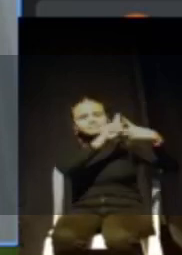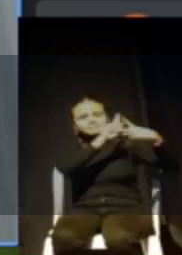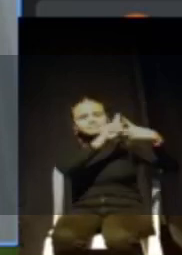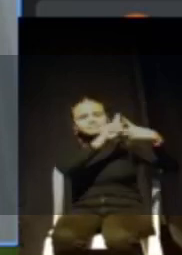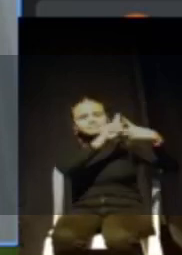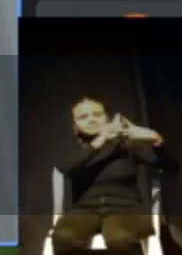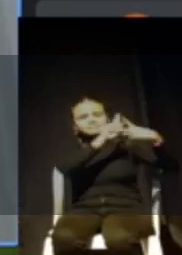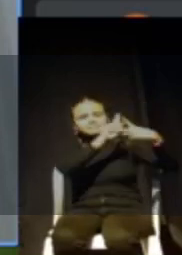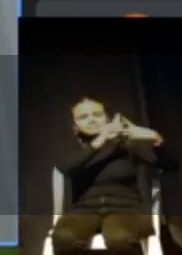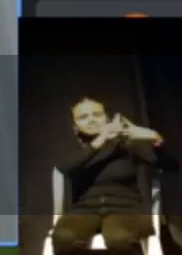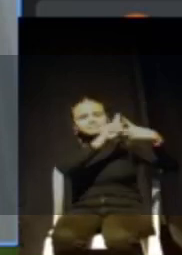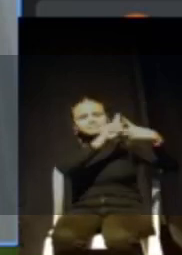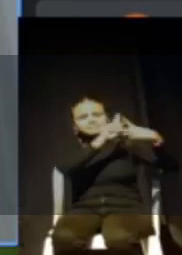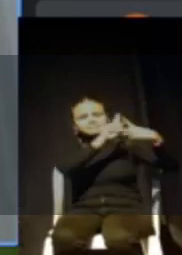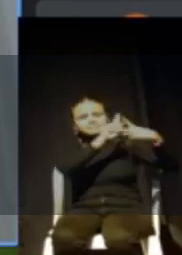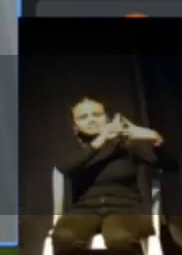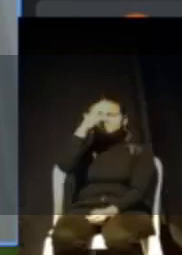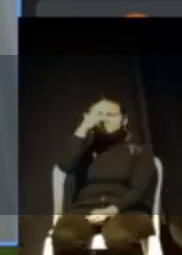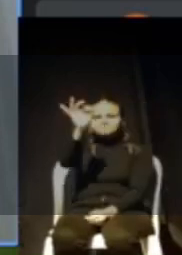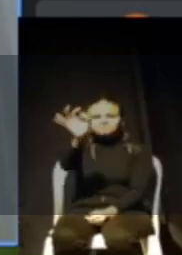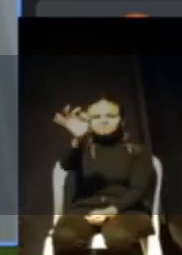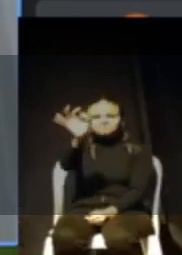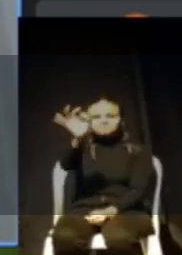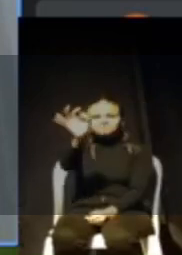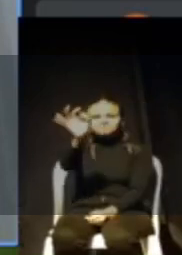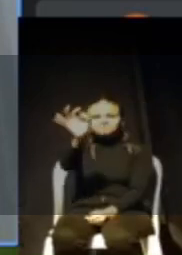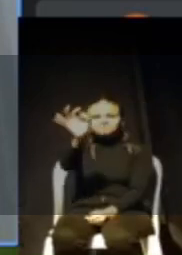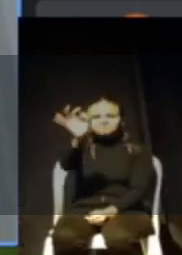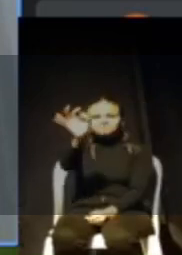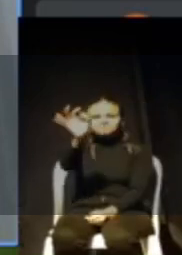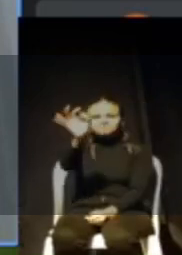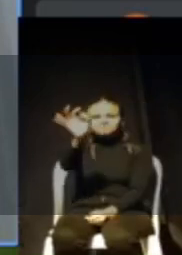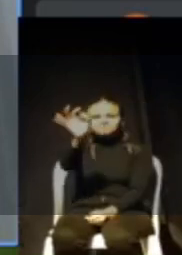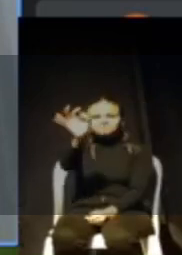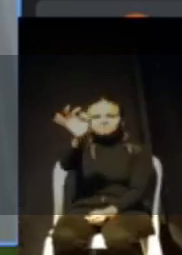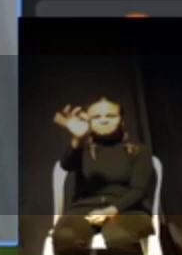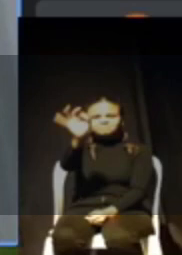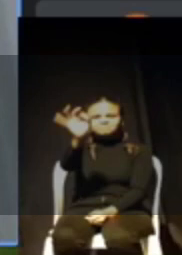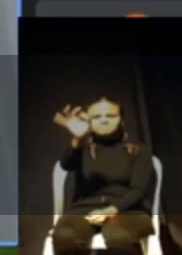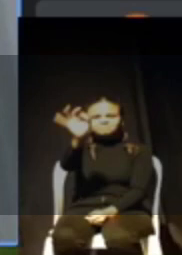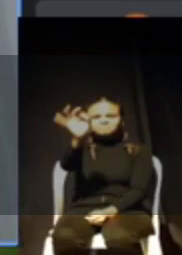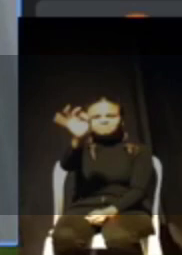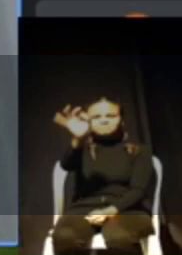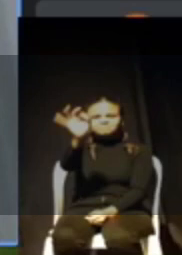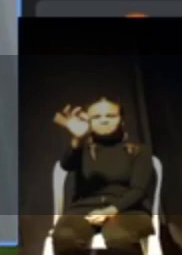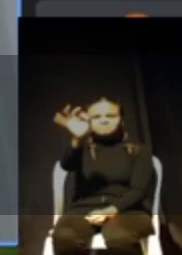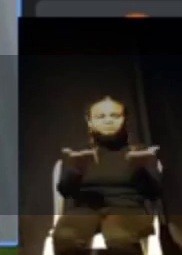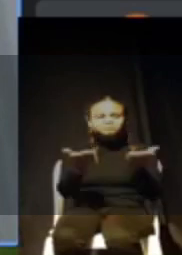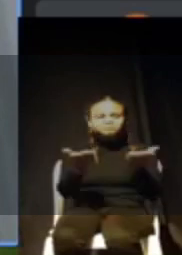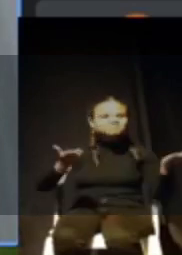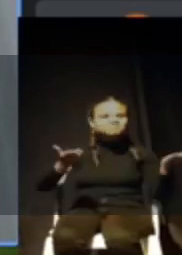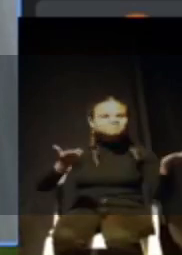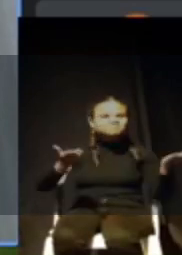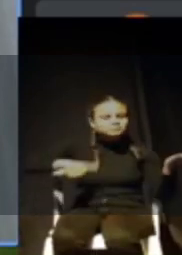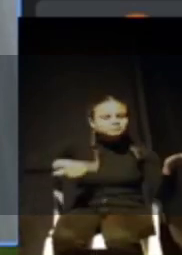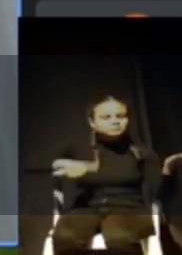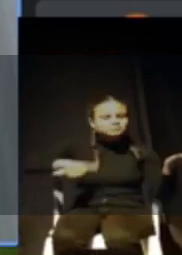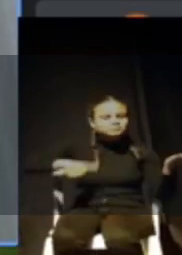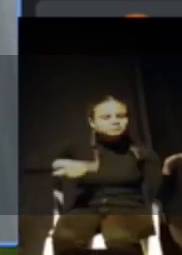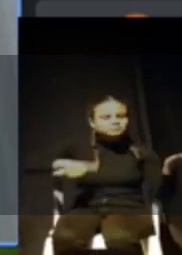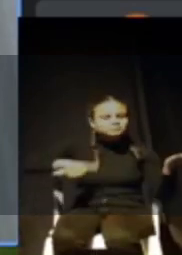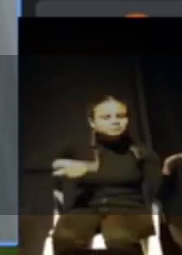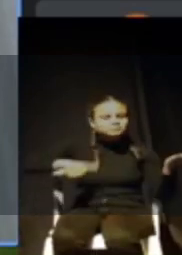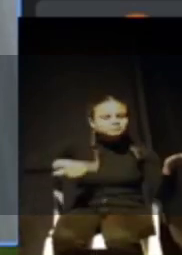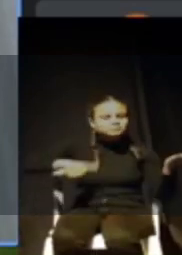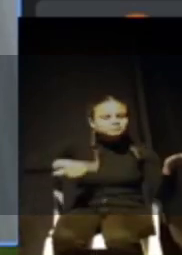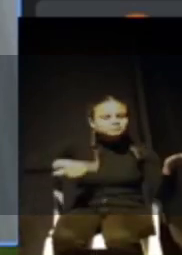las apuestas, ¿no?, que desde la educación podemos poner sobre la mesa para enfrentar lo que pues he